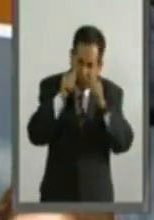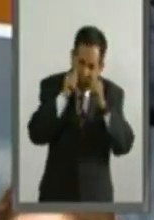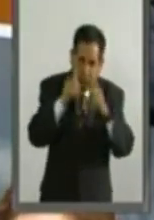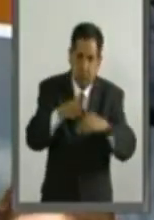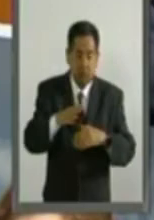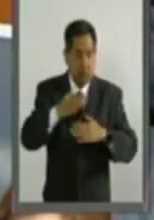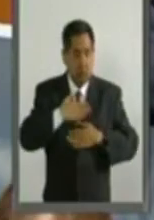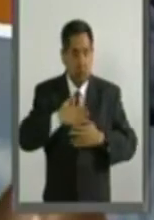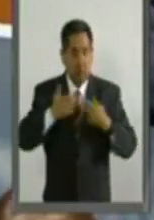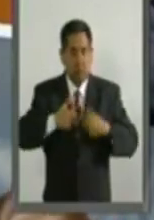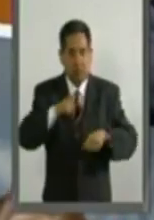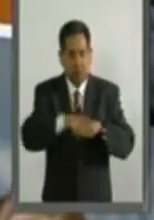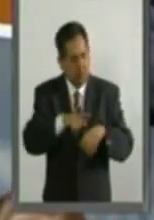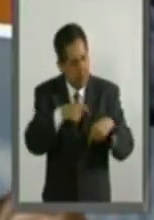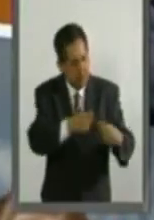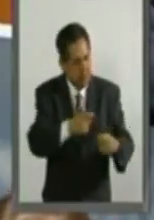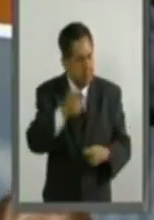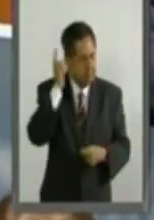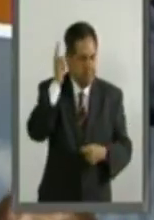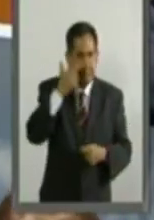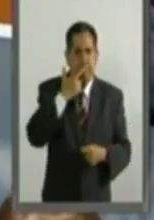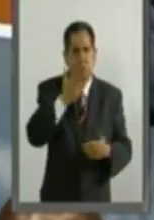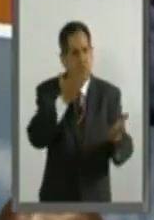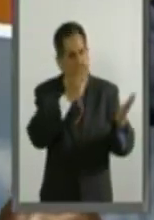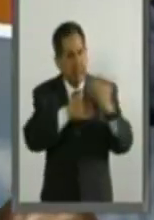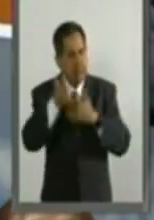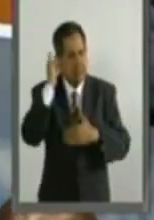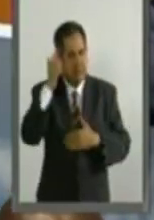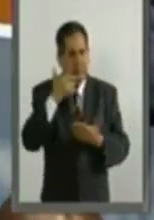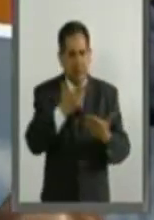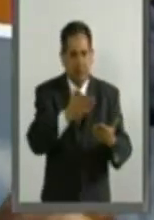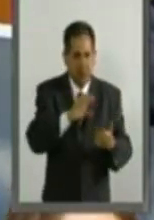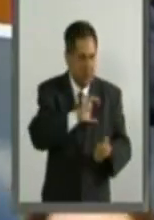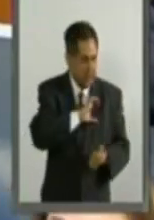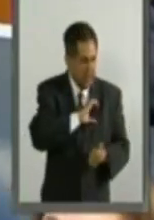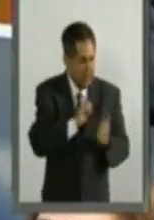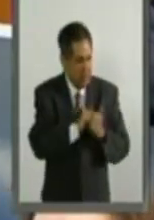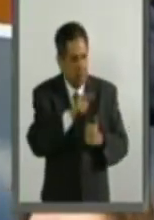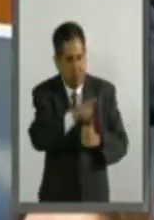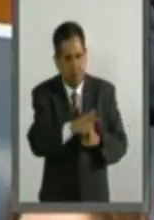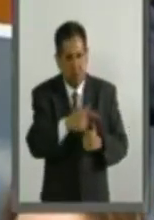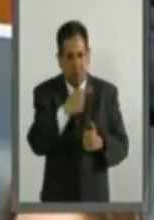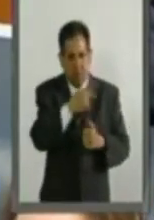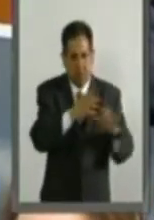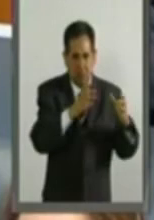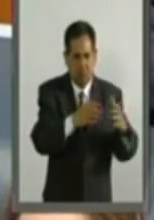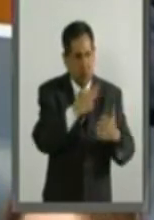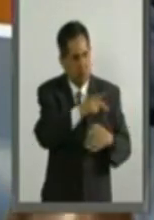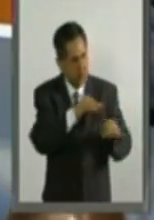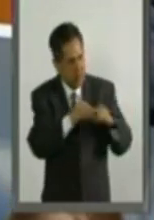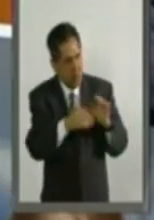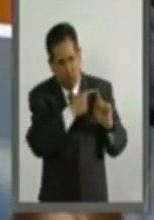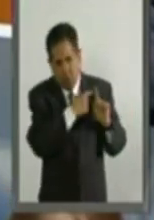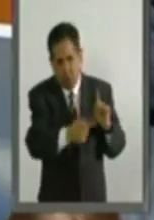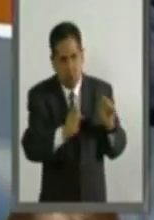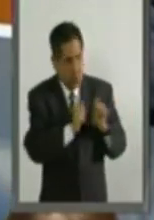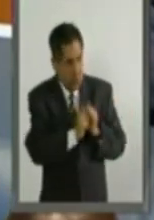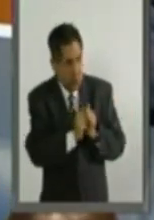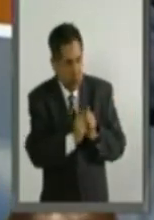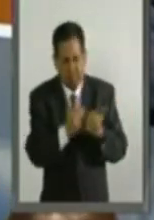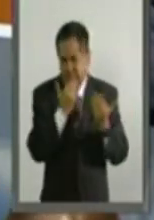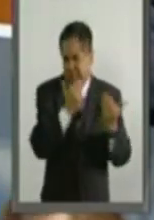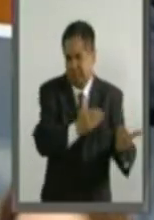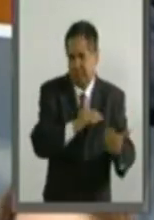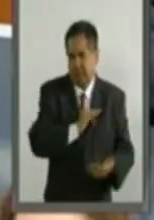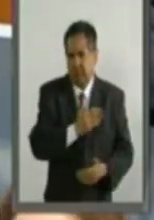en lo personal, le quiero desear el mayor de los éxitos, con el cariño que tengo por ella y por todo el trabajo que pude hacer con ella, con